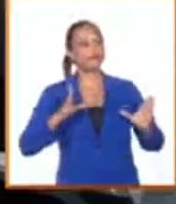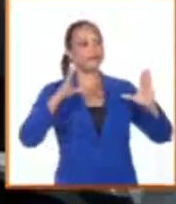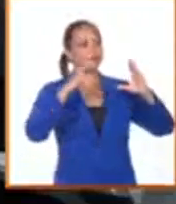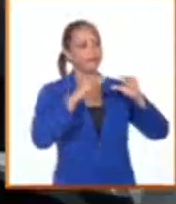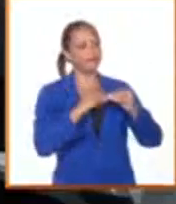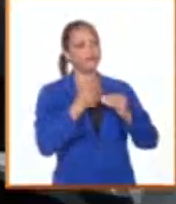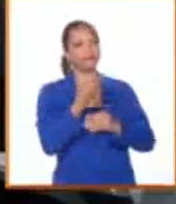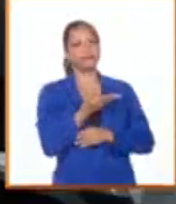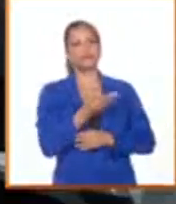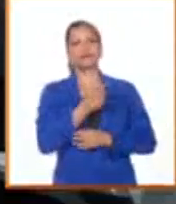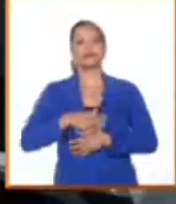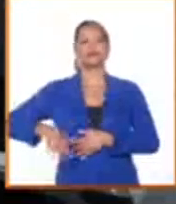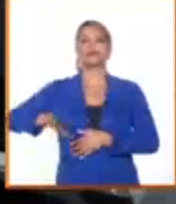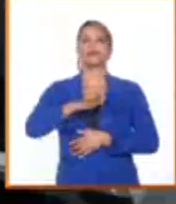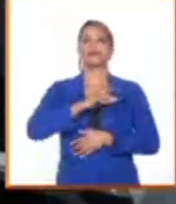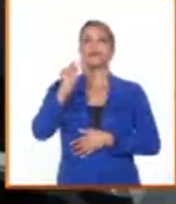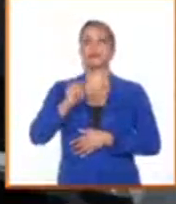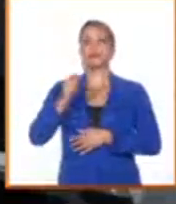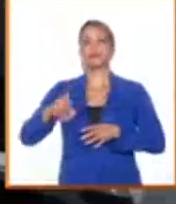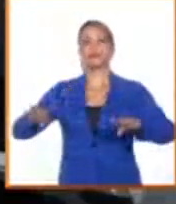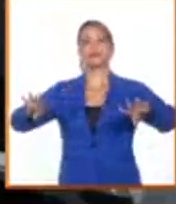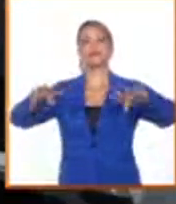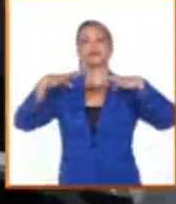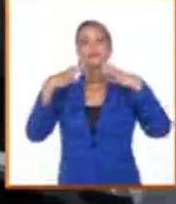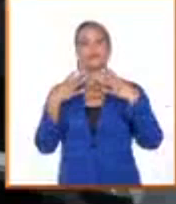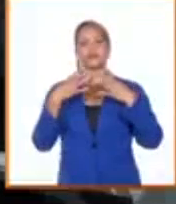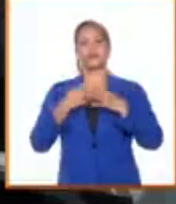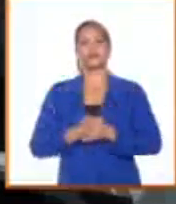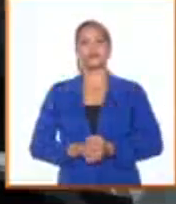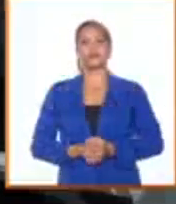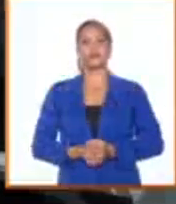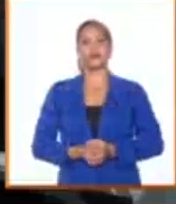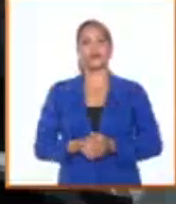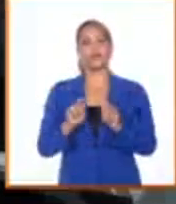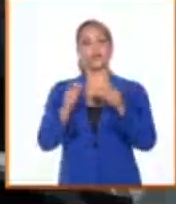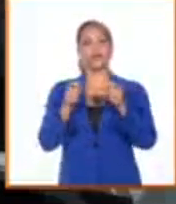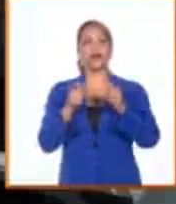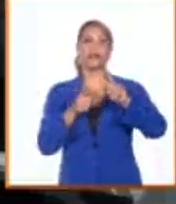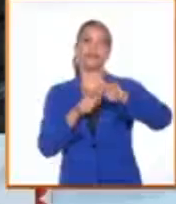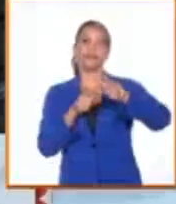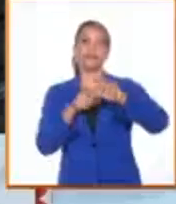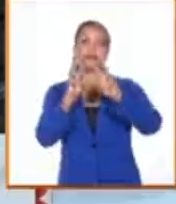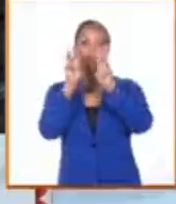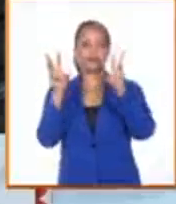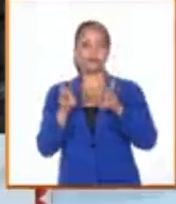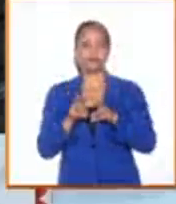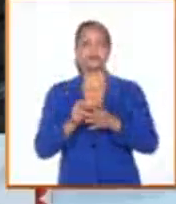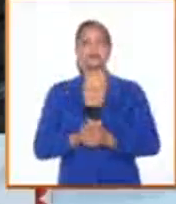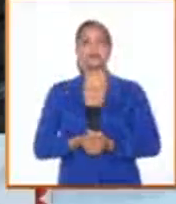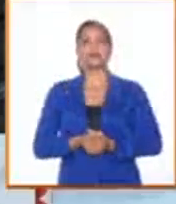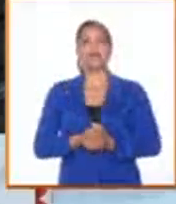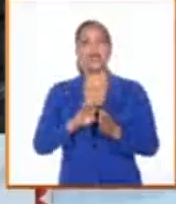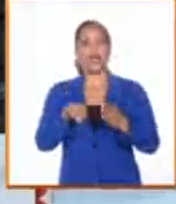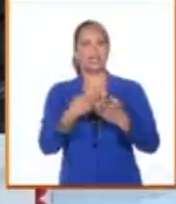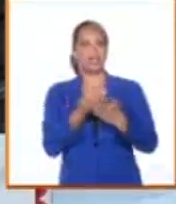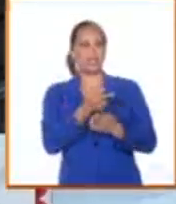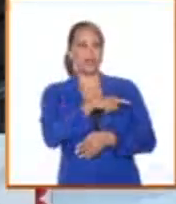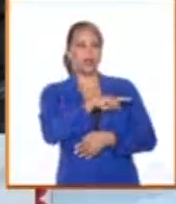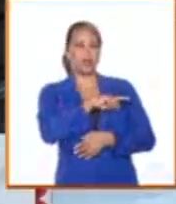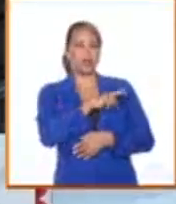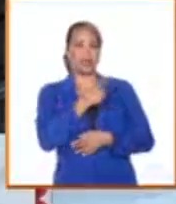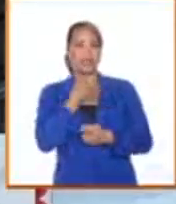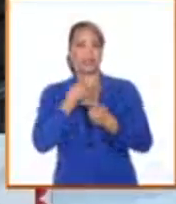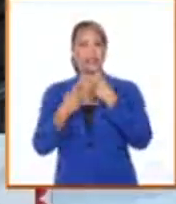para ti, para todas las personas que nos sintonizan a través de las señales de radio, de televisión y de internet. Hace unos días, en una